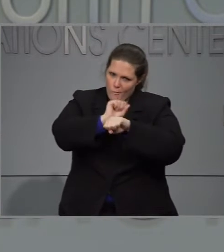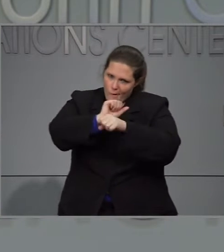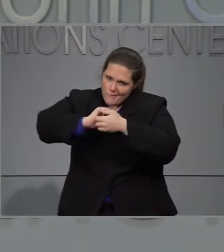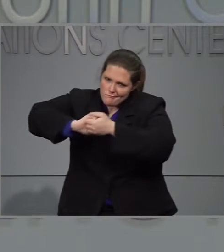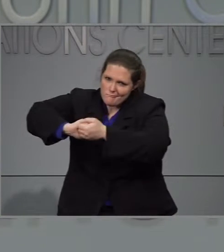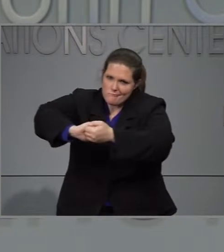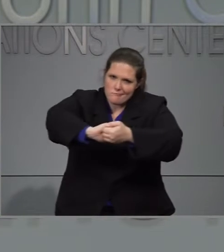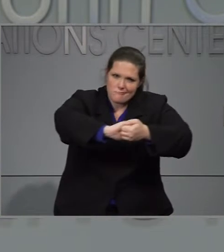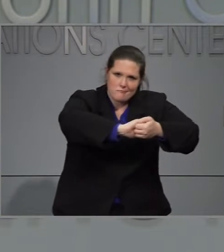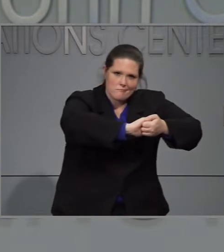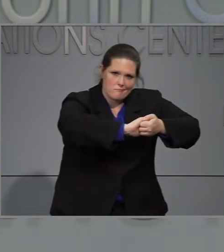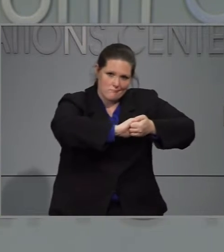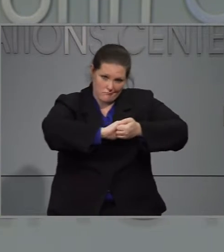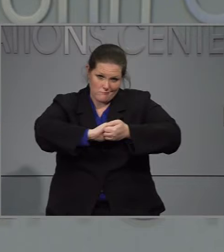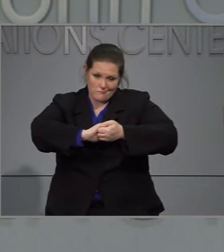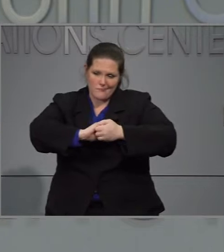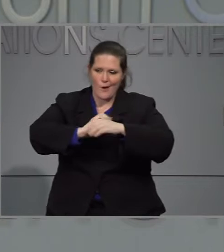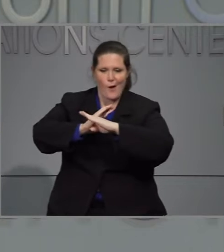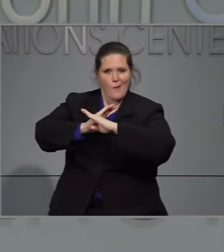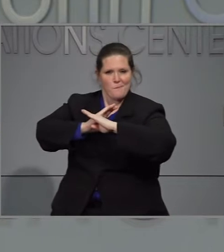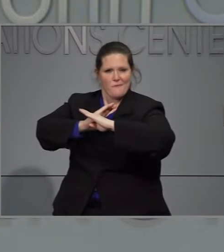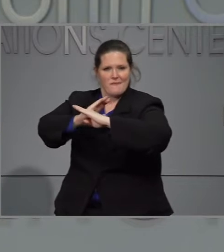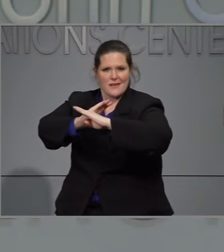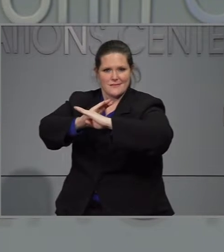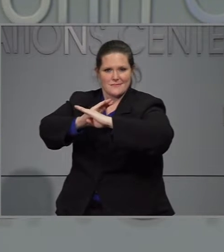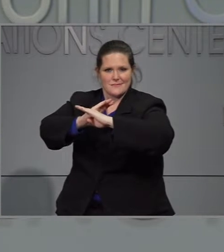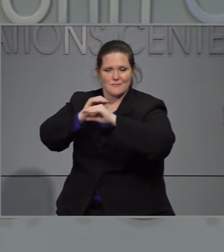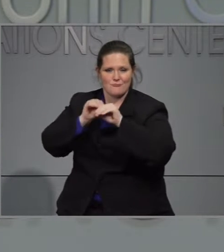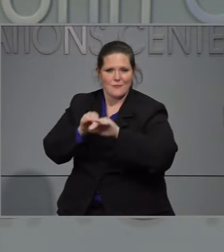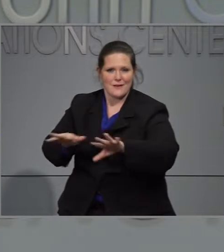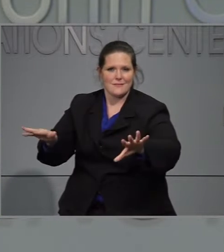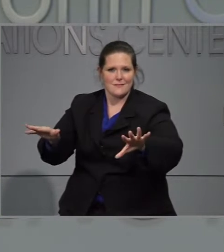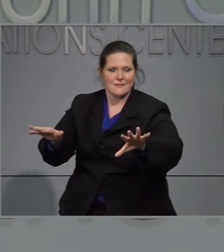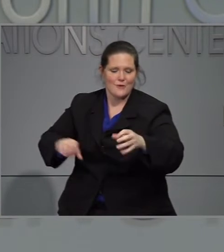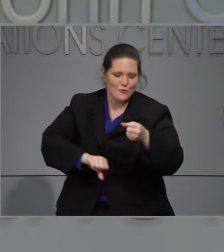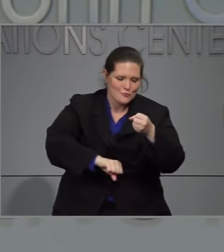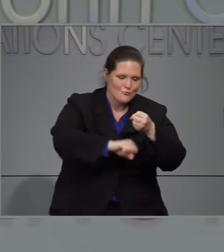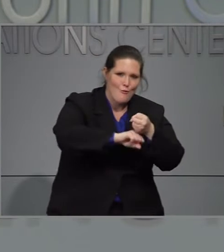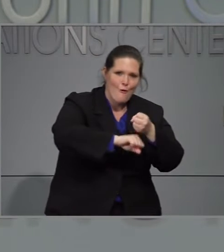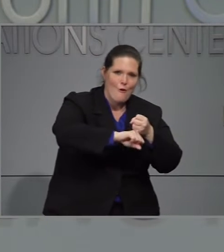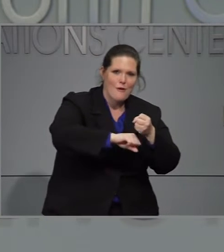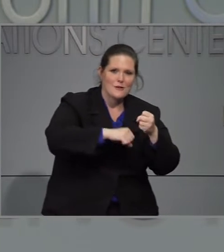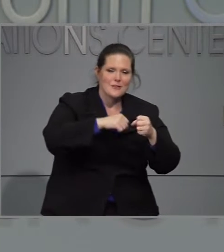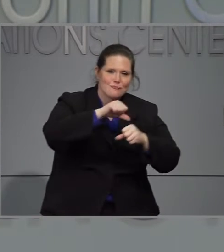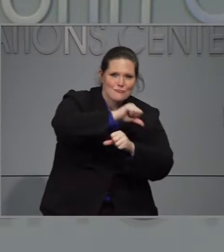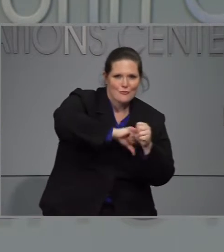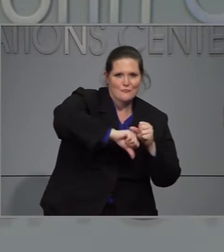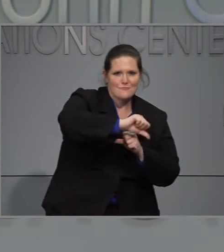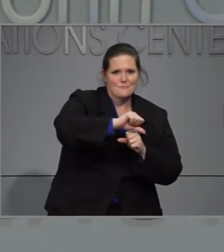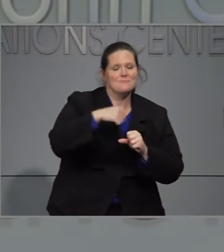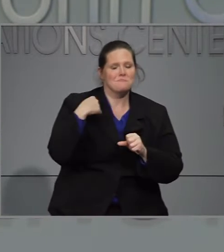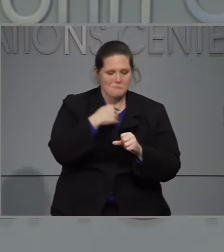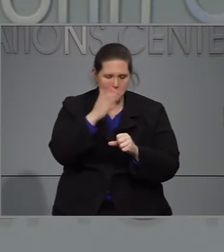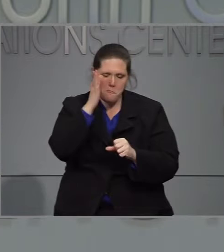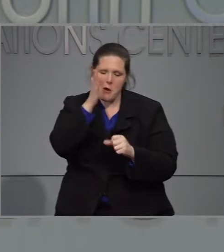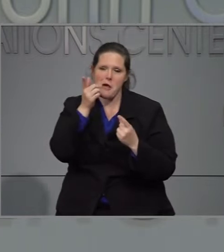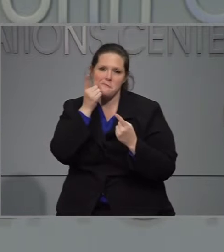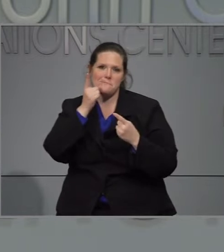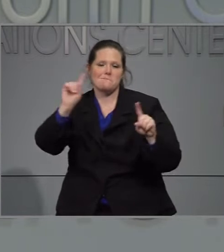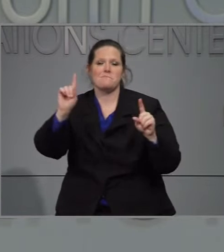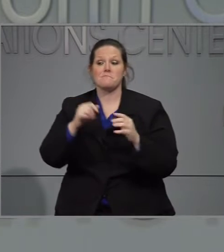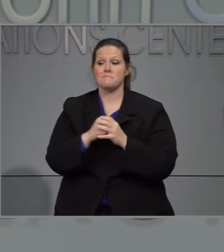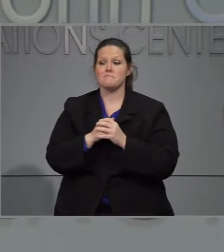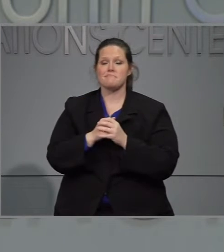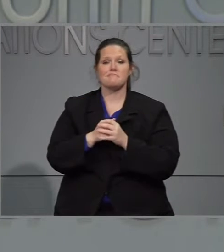la transmisión del virus, en tanto que nos apoyamos unos a otros, y es así como superaremos esto. Junto con la